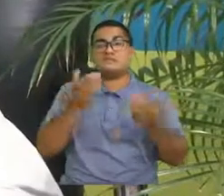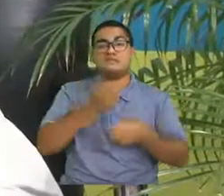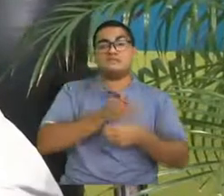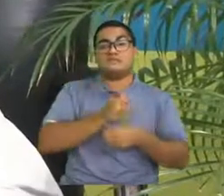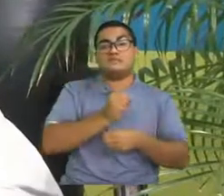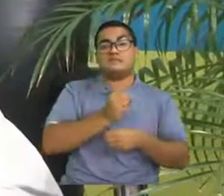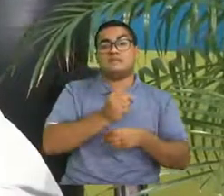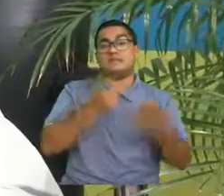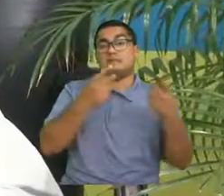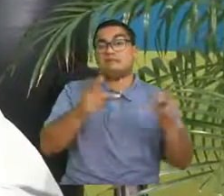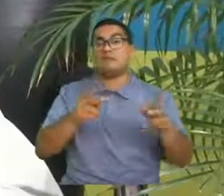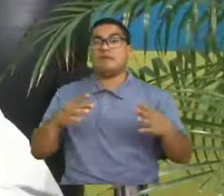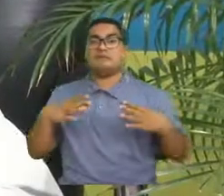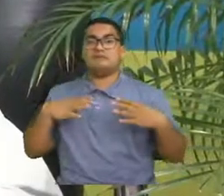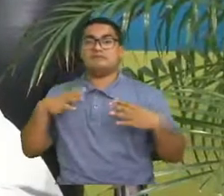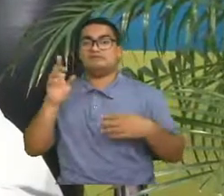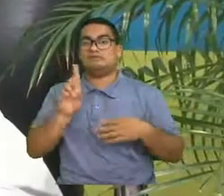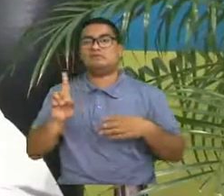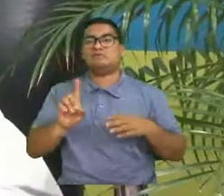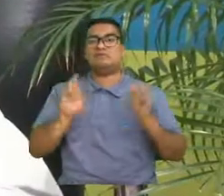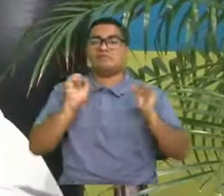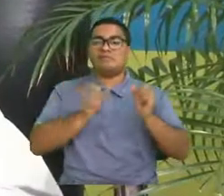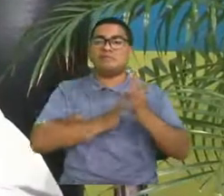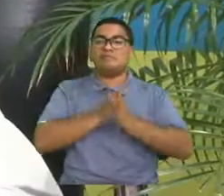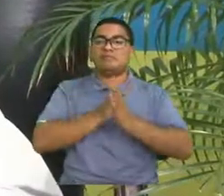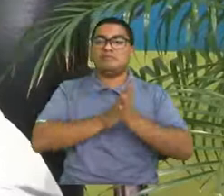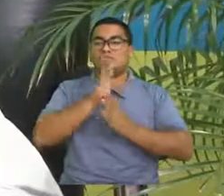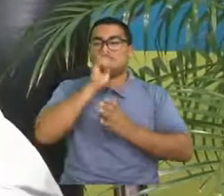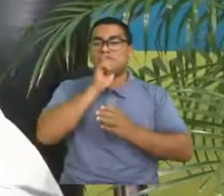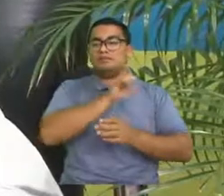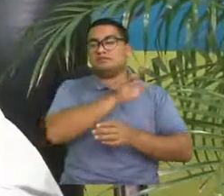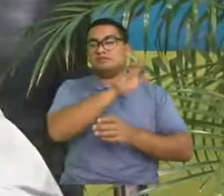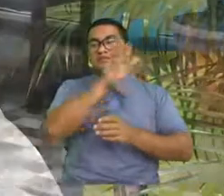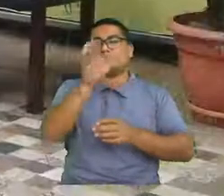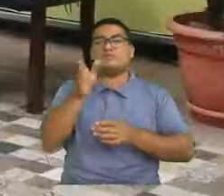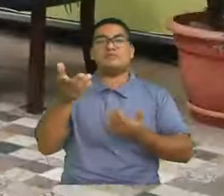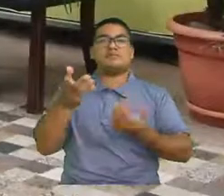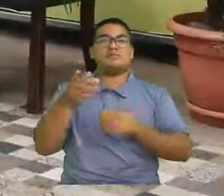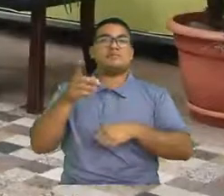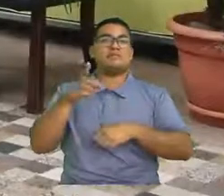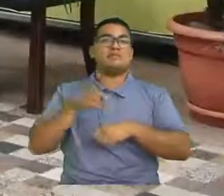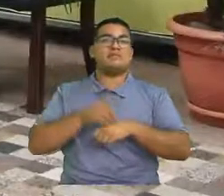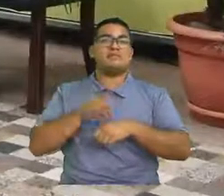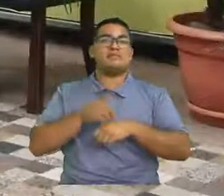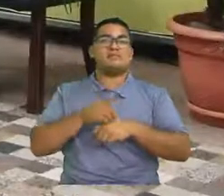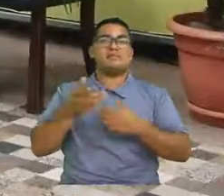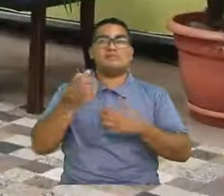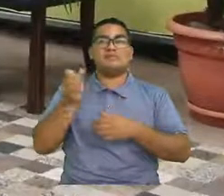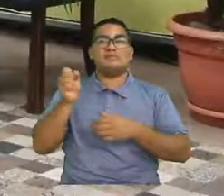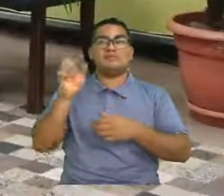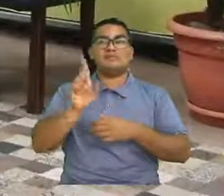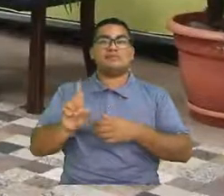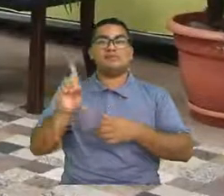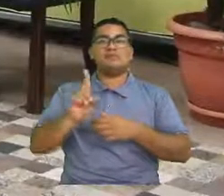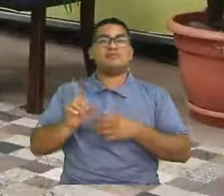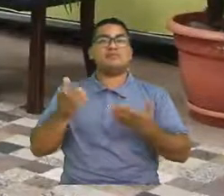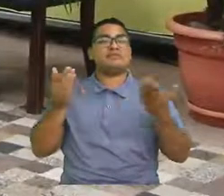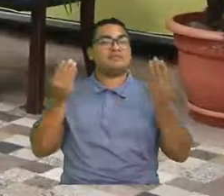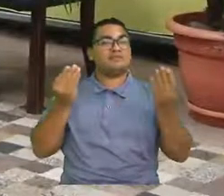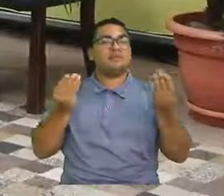Entonces aprovechemos a ir un domingo al puesto médico. Imagínense, fines de semana están invirtiendo el personal. Es un